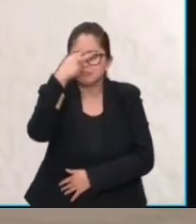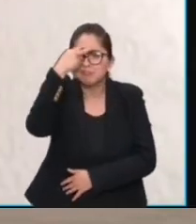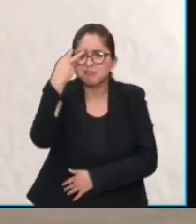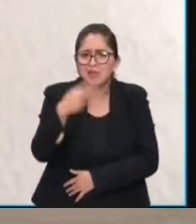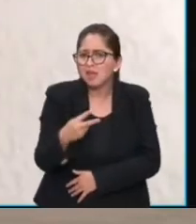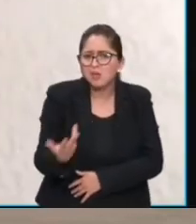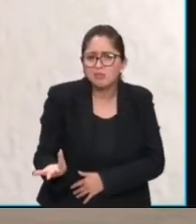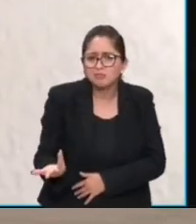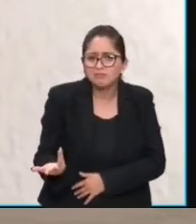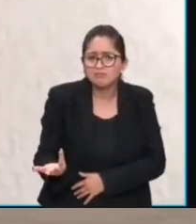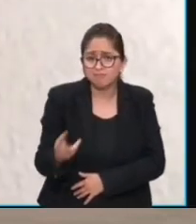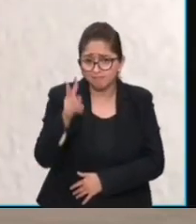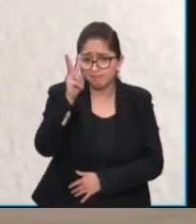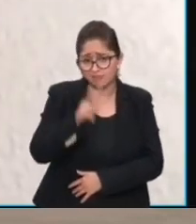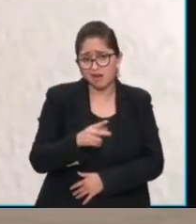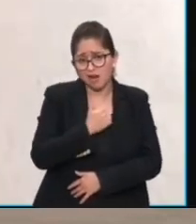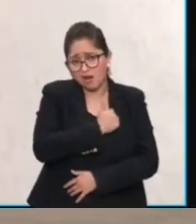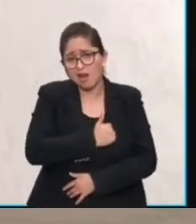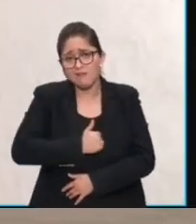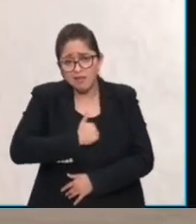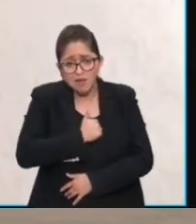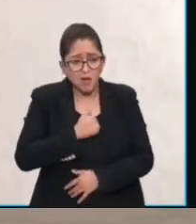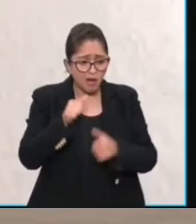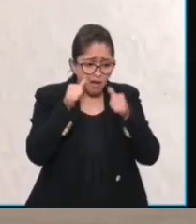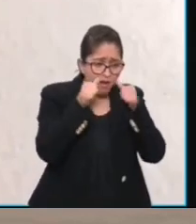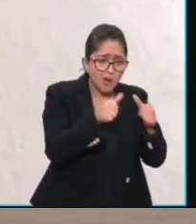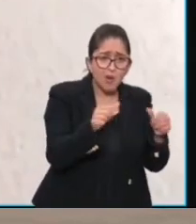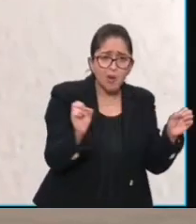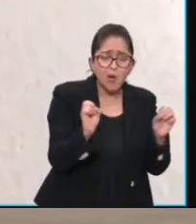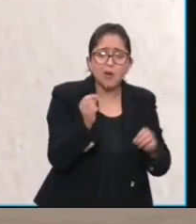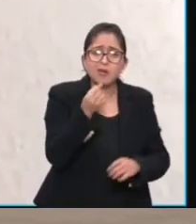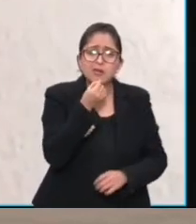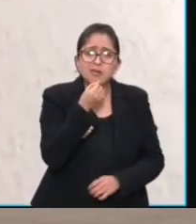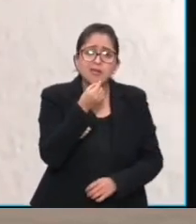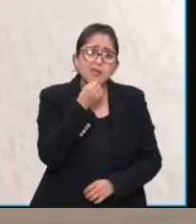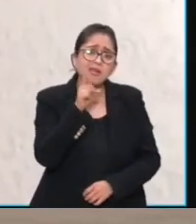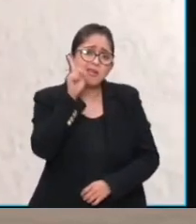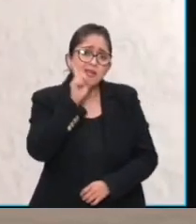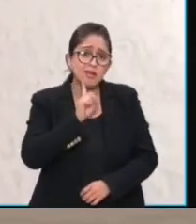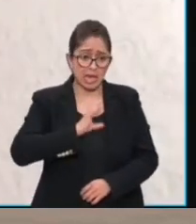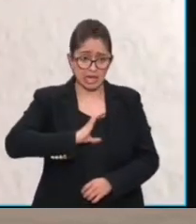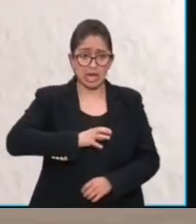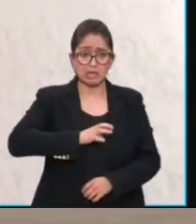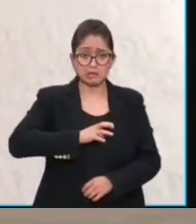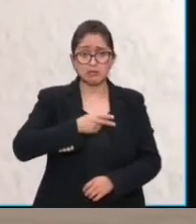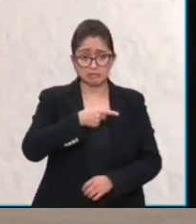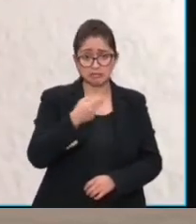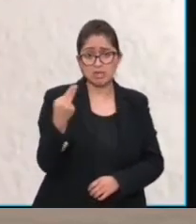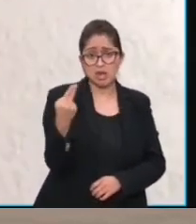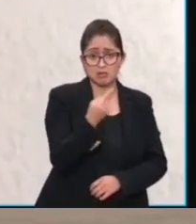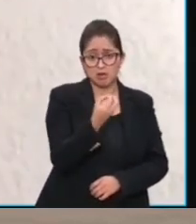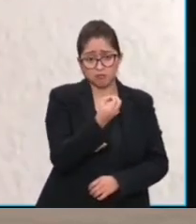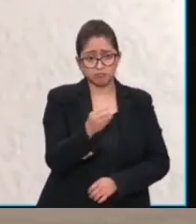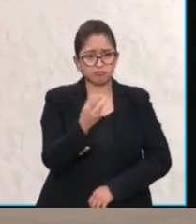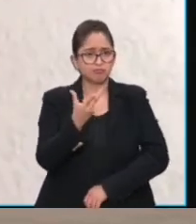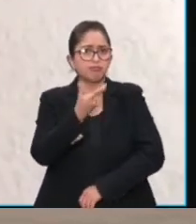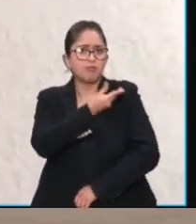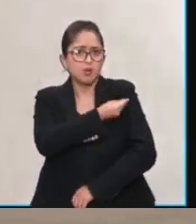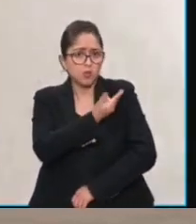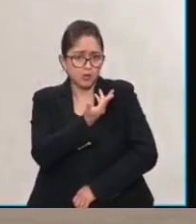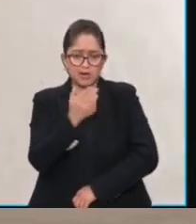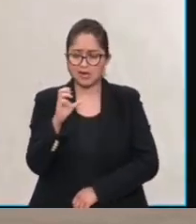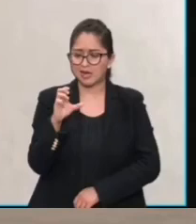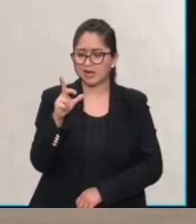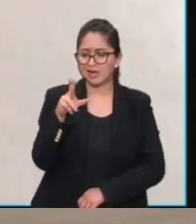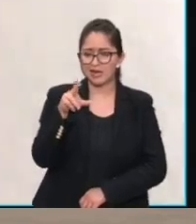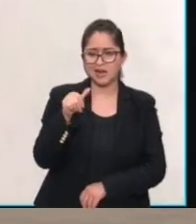muy lamentable que no le den prioridad a las niñas y los niños con cáncer, que también necesitan de estas vacunas. Quiero mencionar que en la clínica